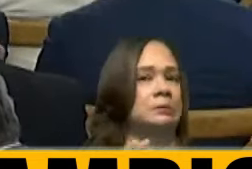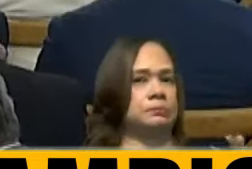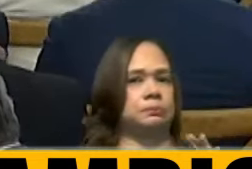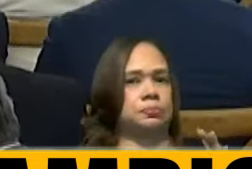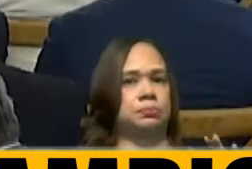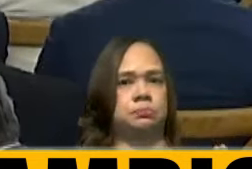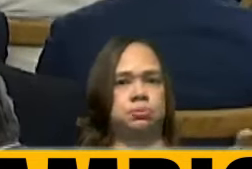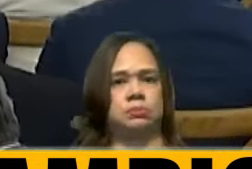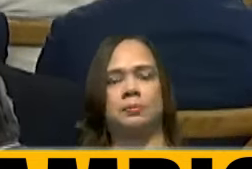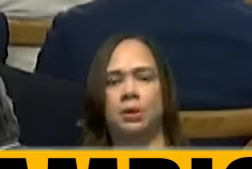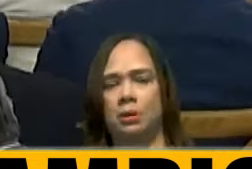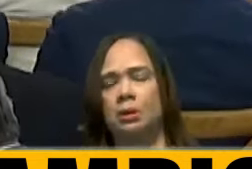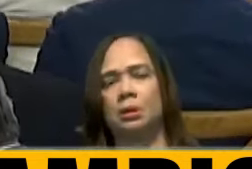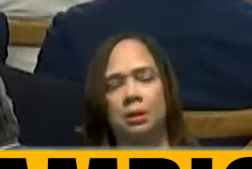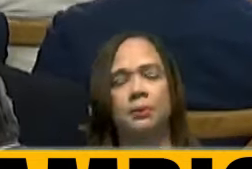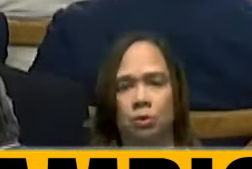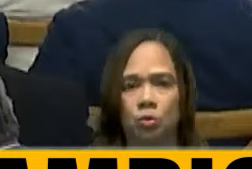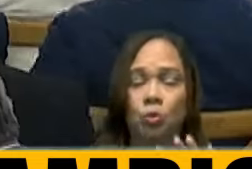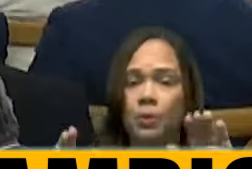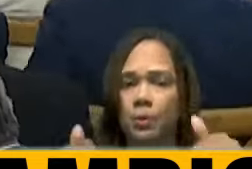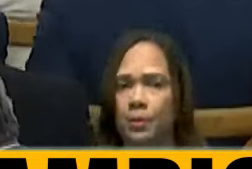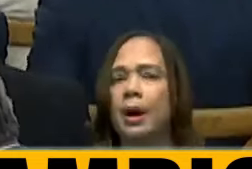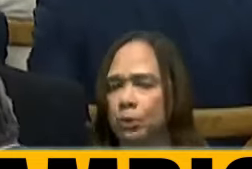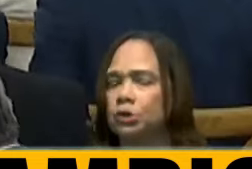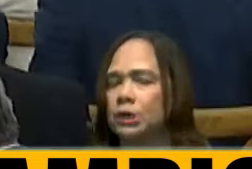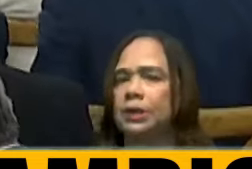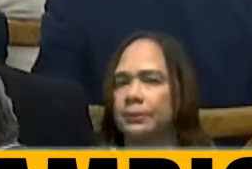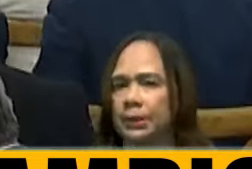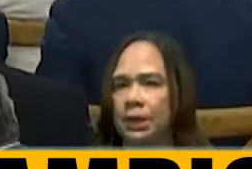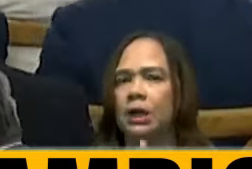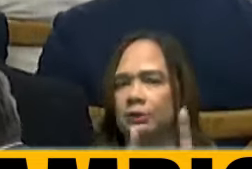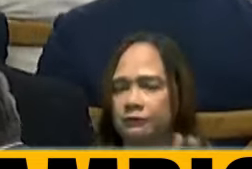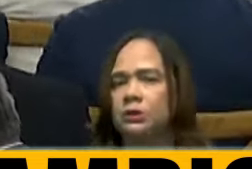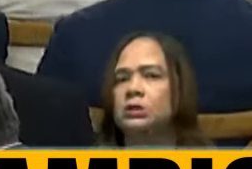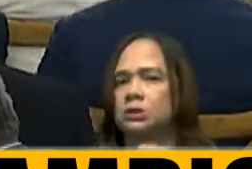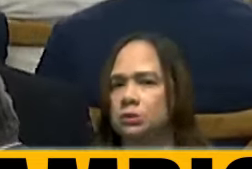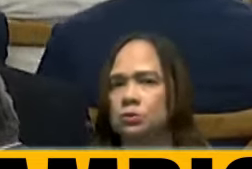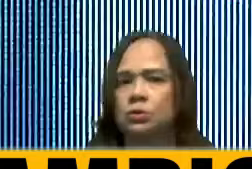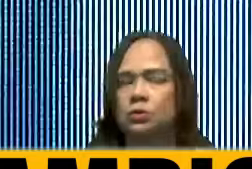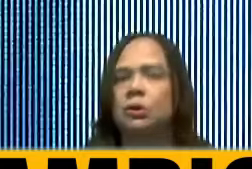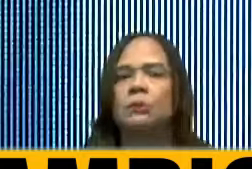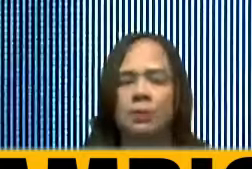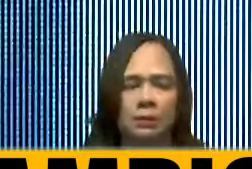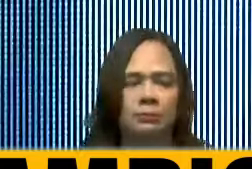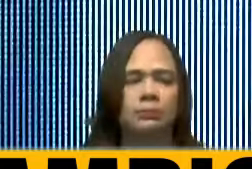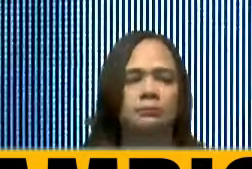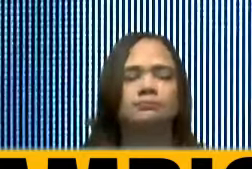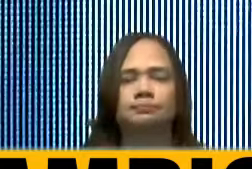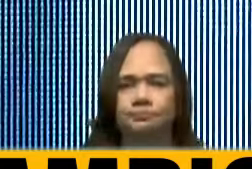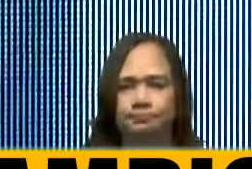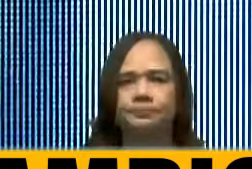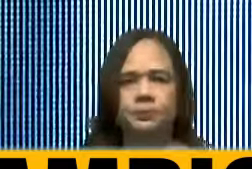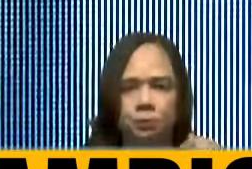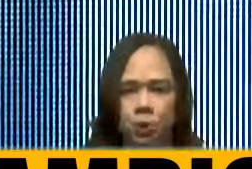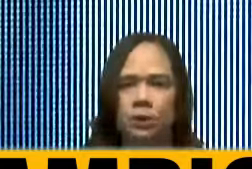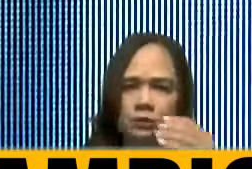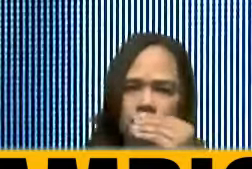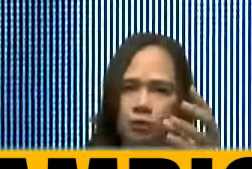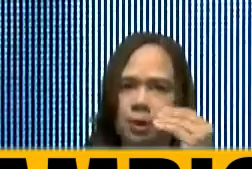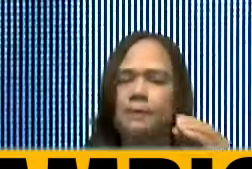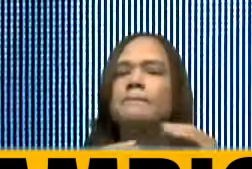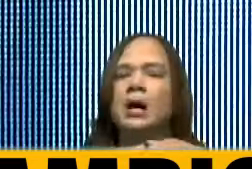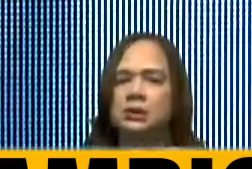también lo vamos a tomar en cuenta y a las diferentes vamos a insistir para que pueda llegar a